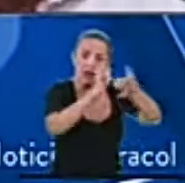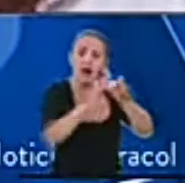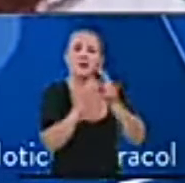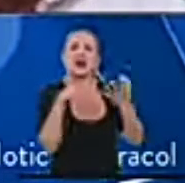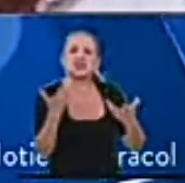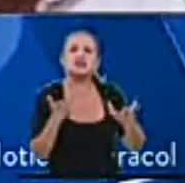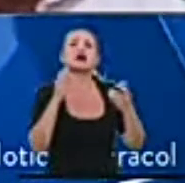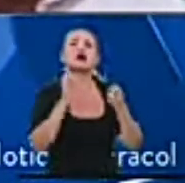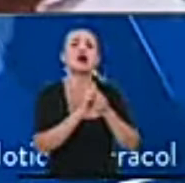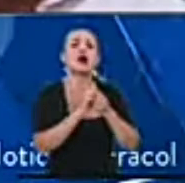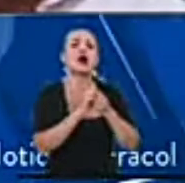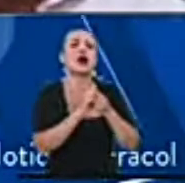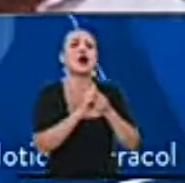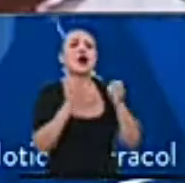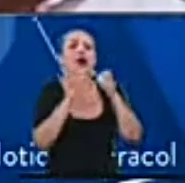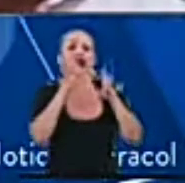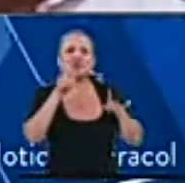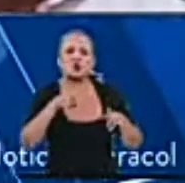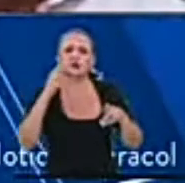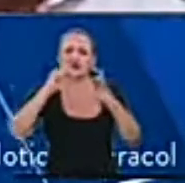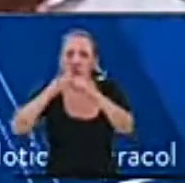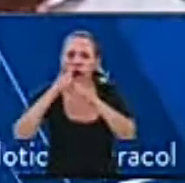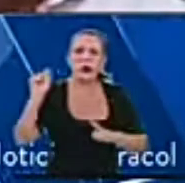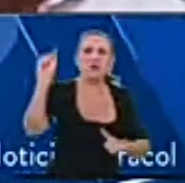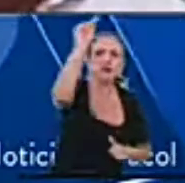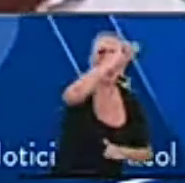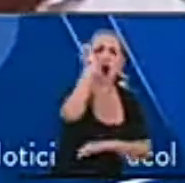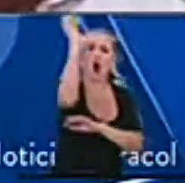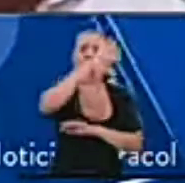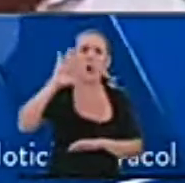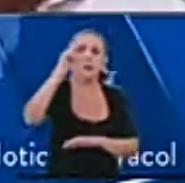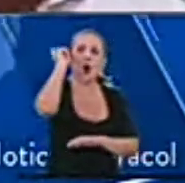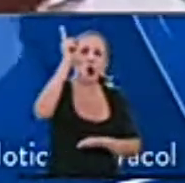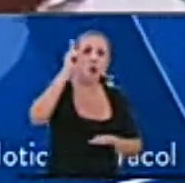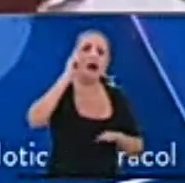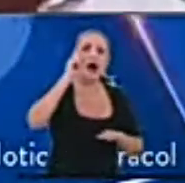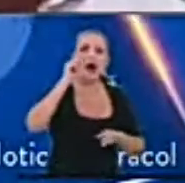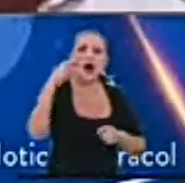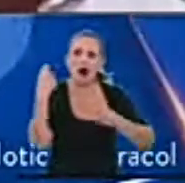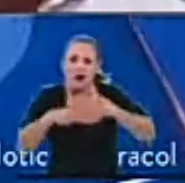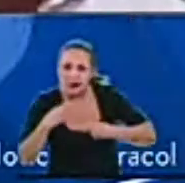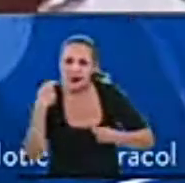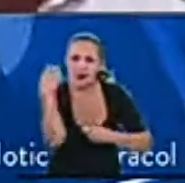Colombia que han llevado a conflictos en esas regiones y que